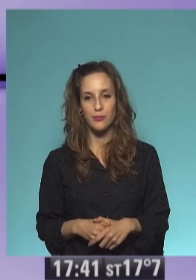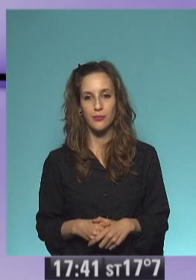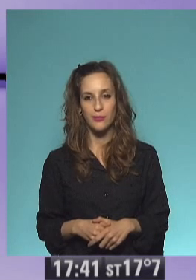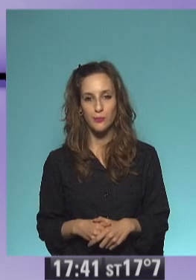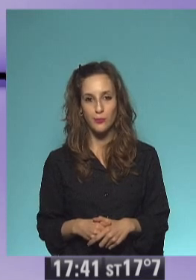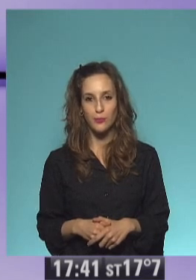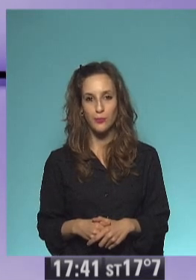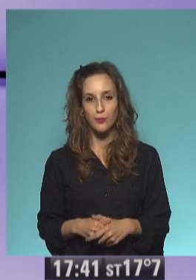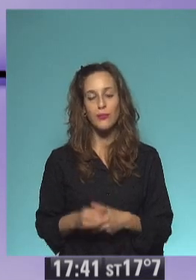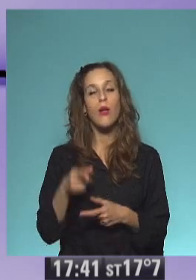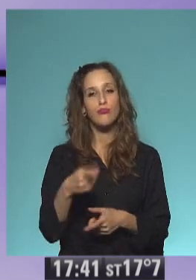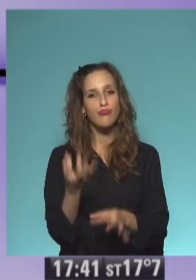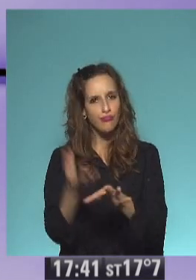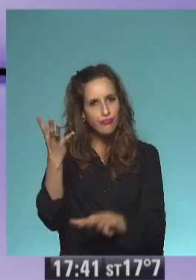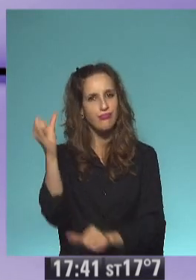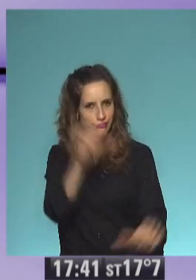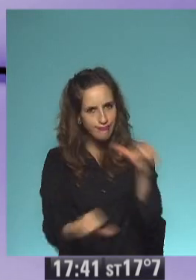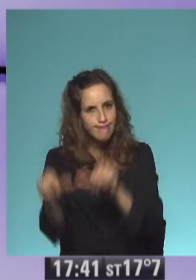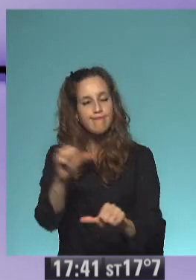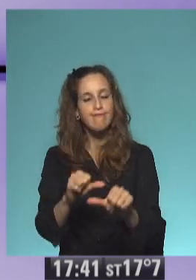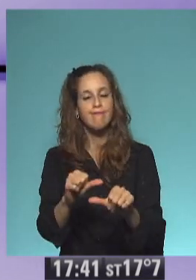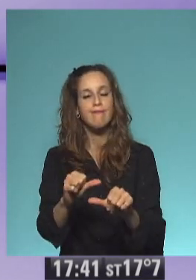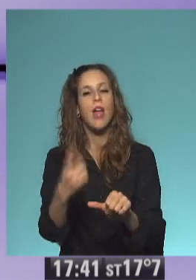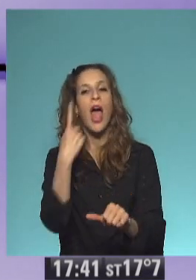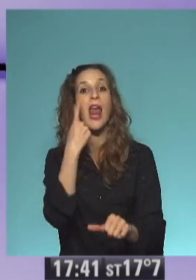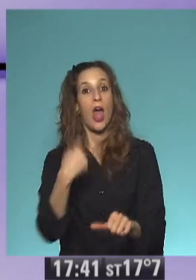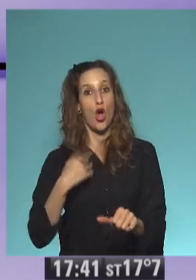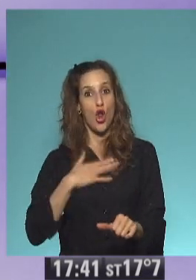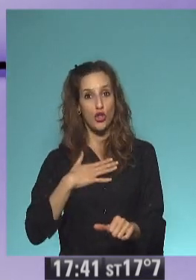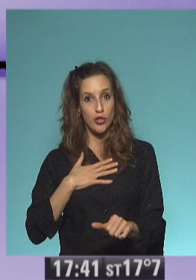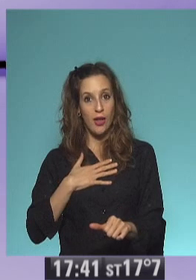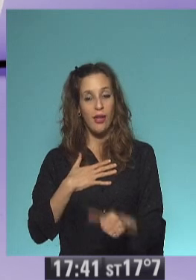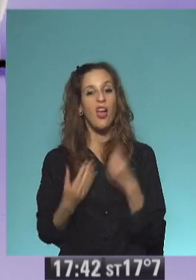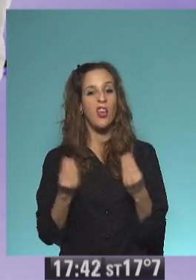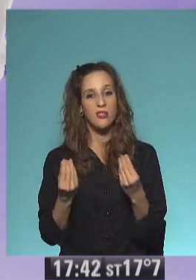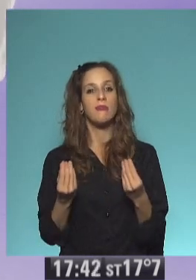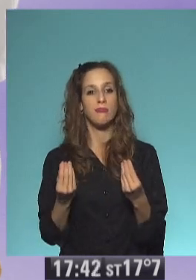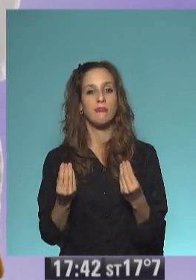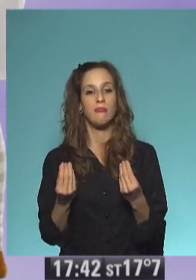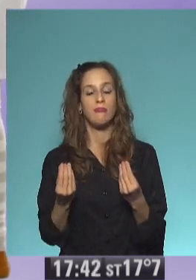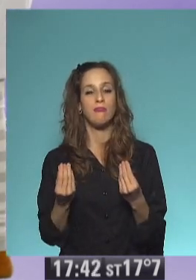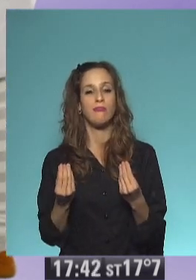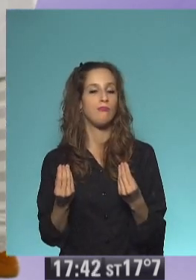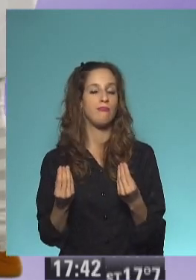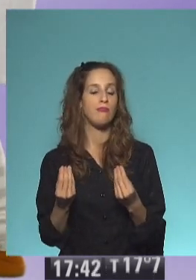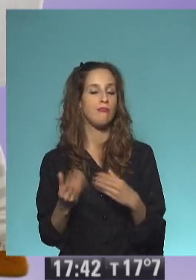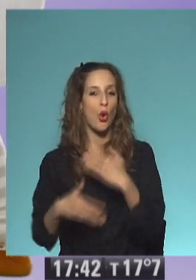Para los neurocientíficos, reconocerse a uno mismo es el primer paso de la teoría de la mente.